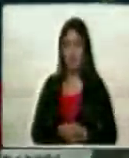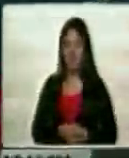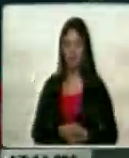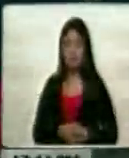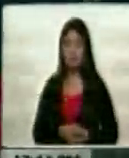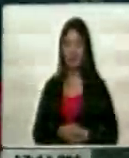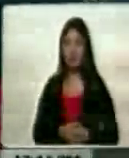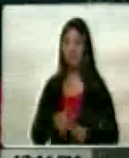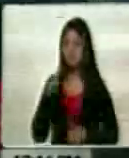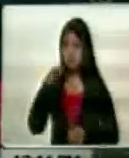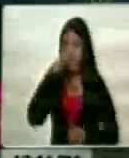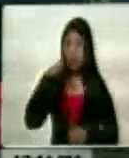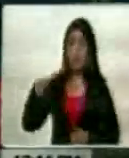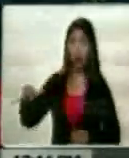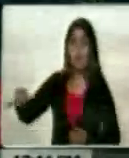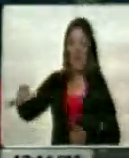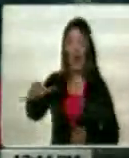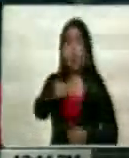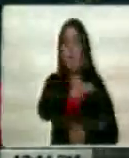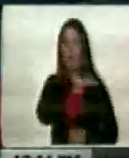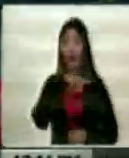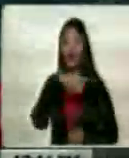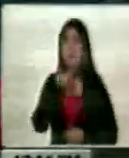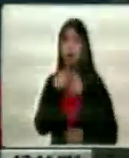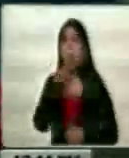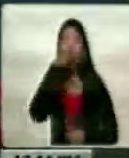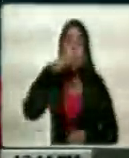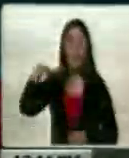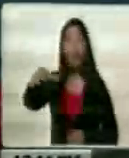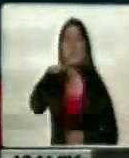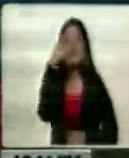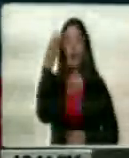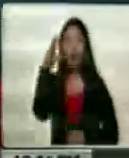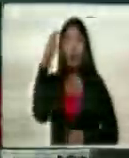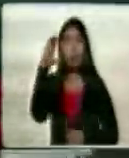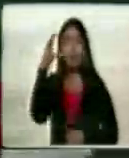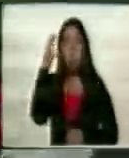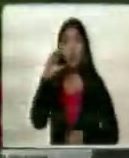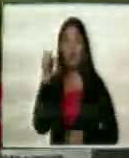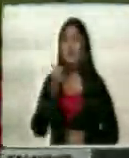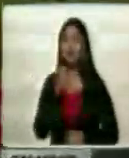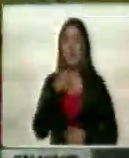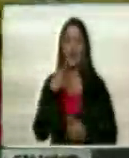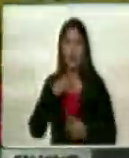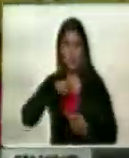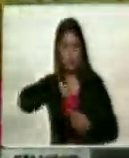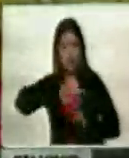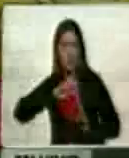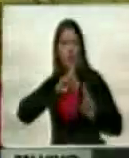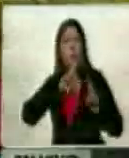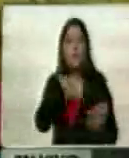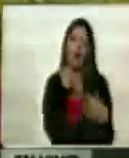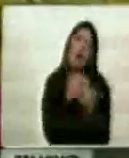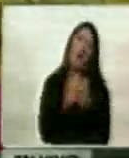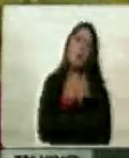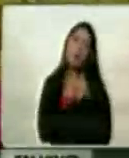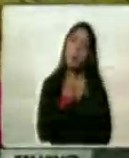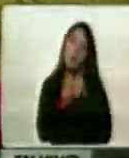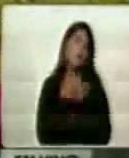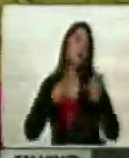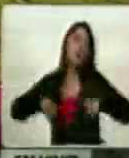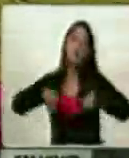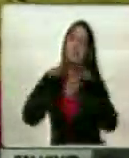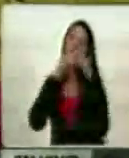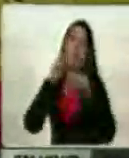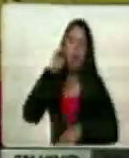De nuestro pueblo, y le hablo al pueblo de Colombia, solo recibirán amor. El amor de los